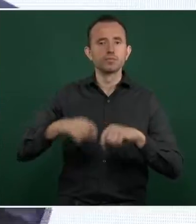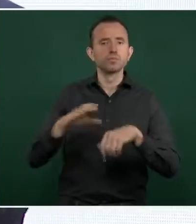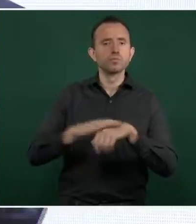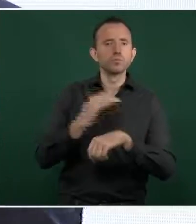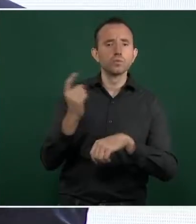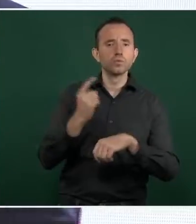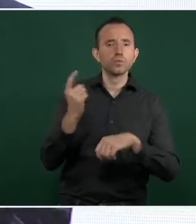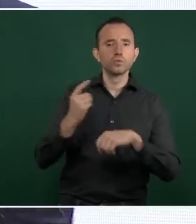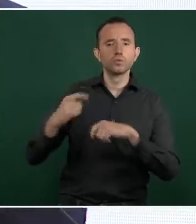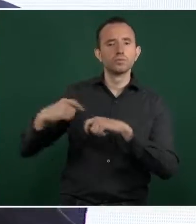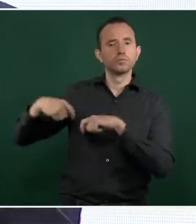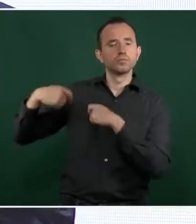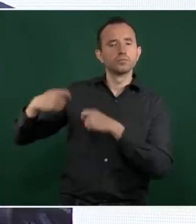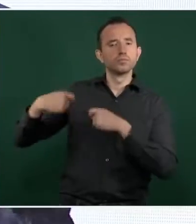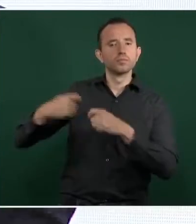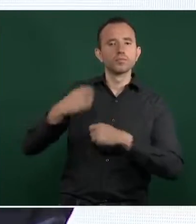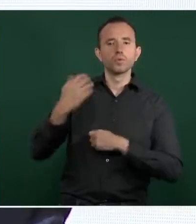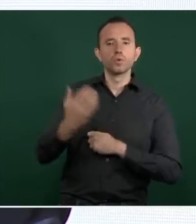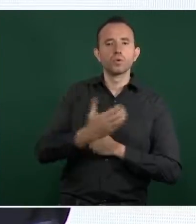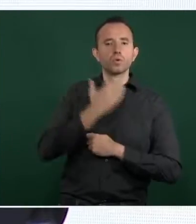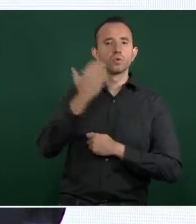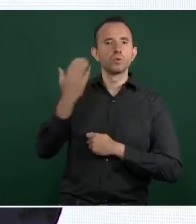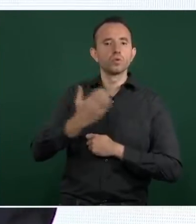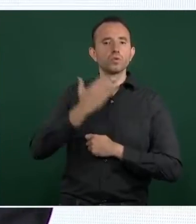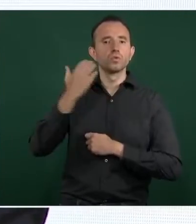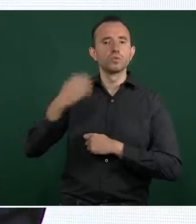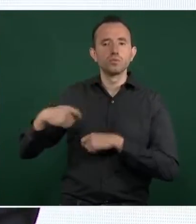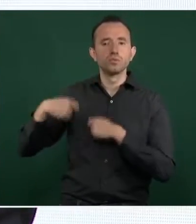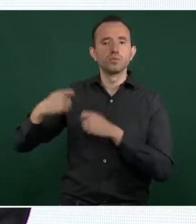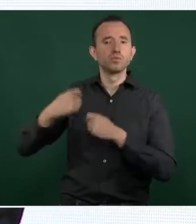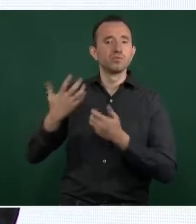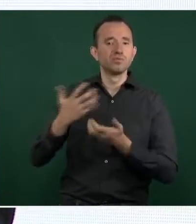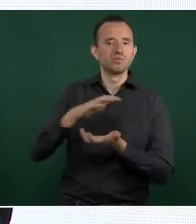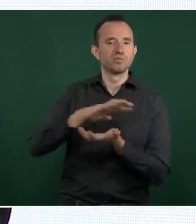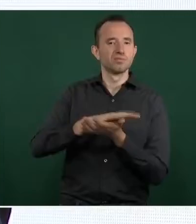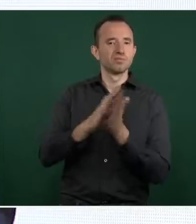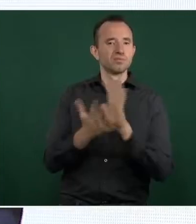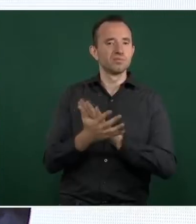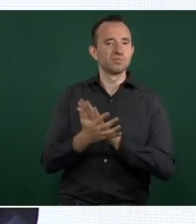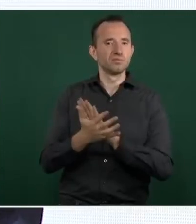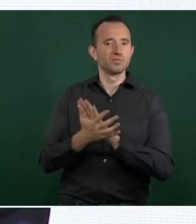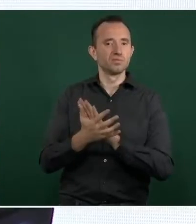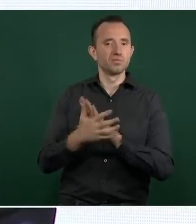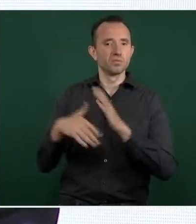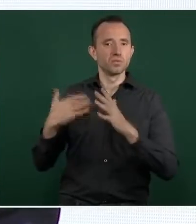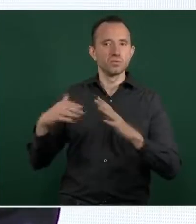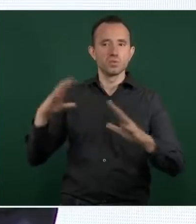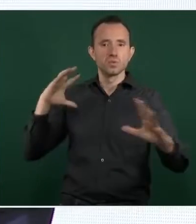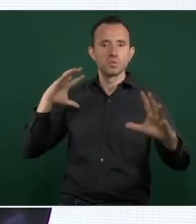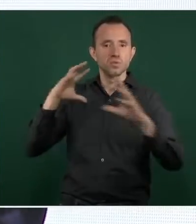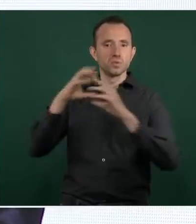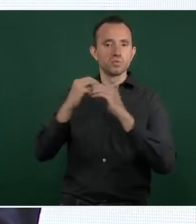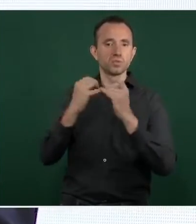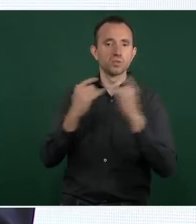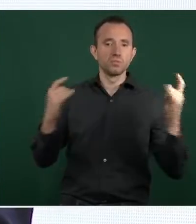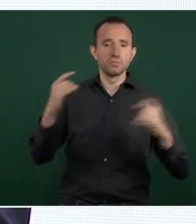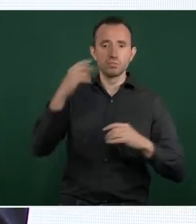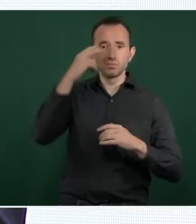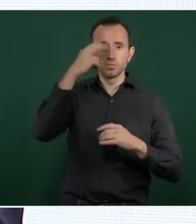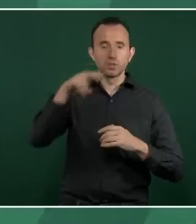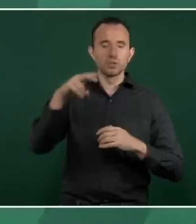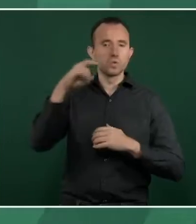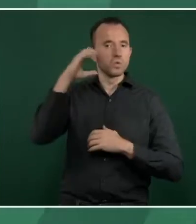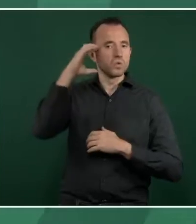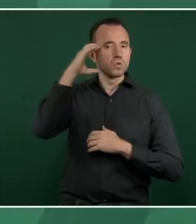que ha sido el más corrupto en la historia de México. Y cuando hablo de régimen, no